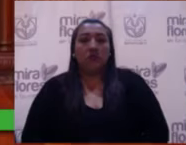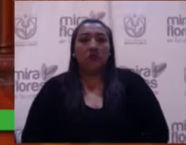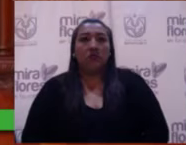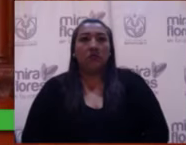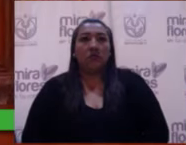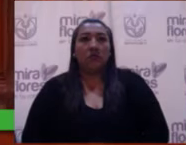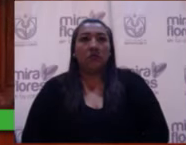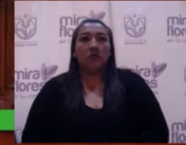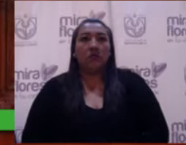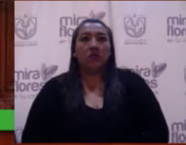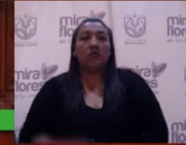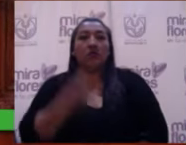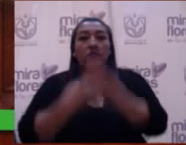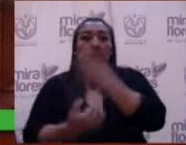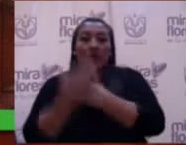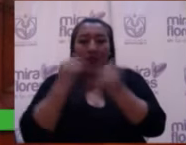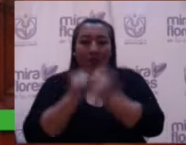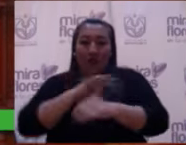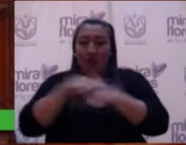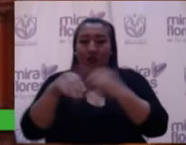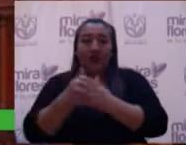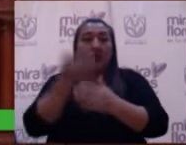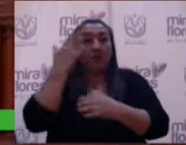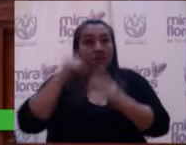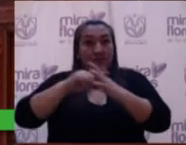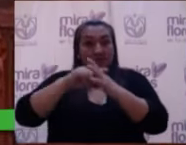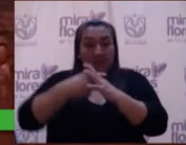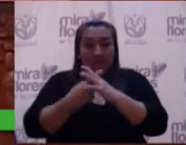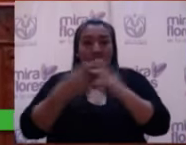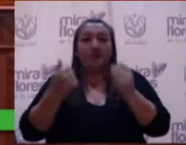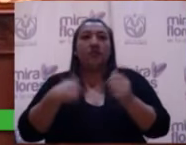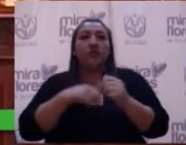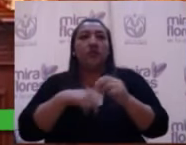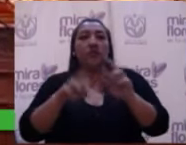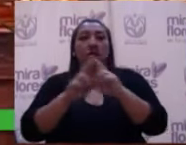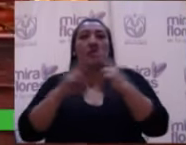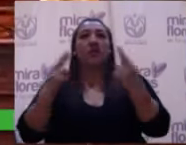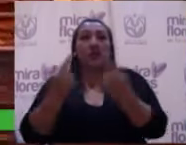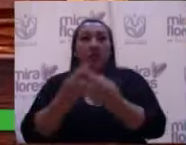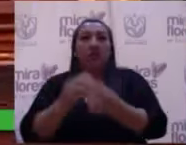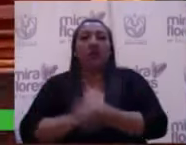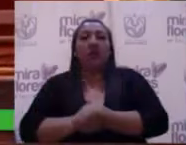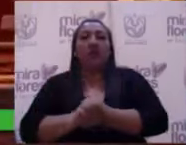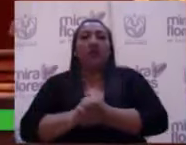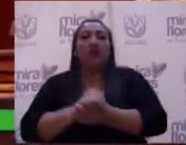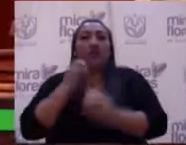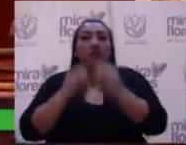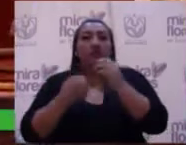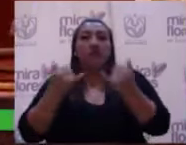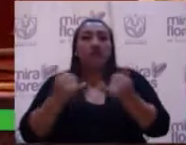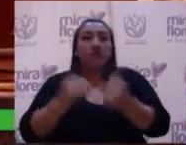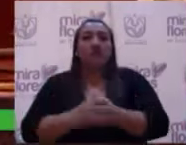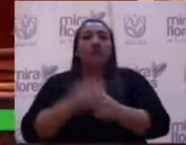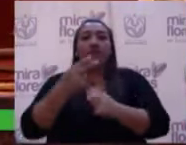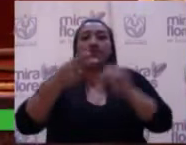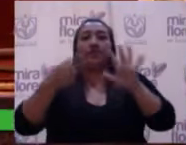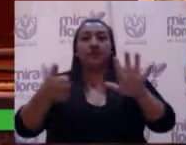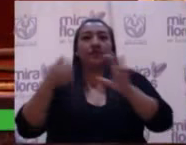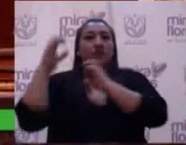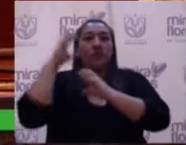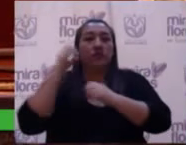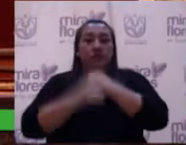Bien, muy buenos días con todos. Vamos a dar inicio a nuestra sesión ordinaria de la fecha. Hoy día es 26 de